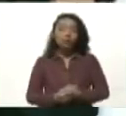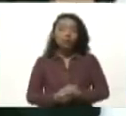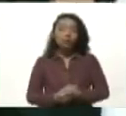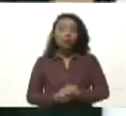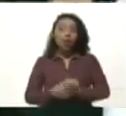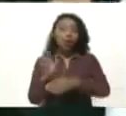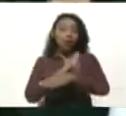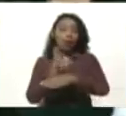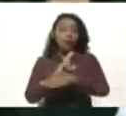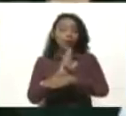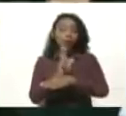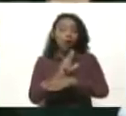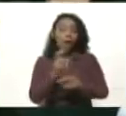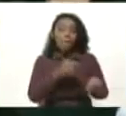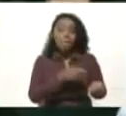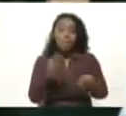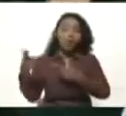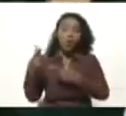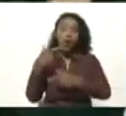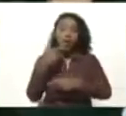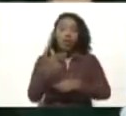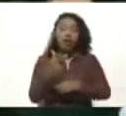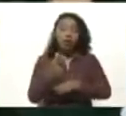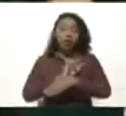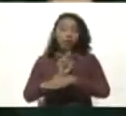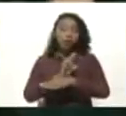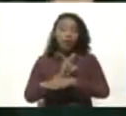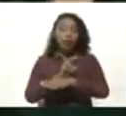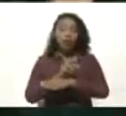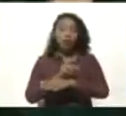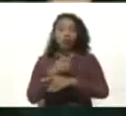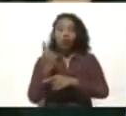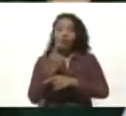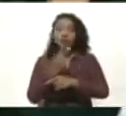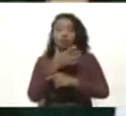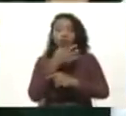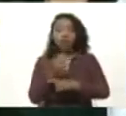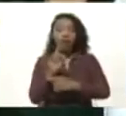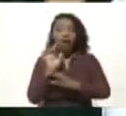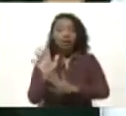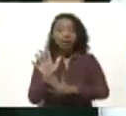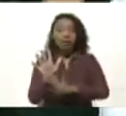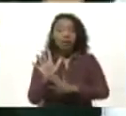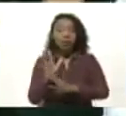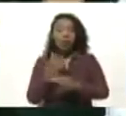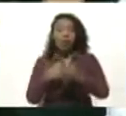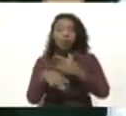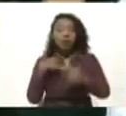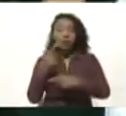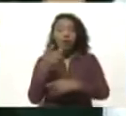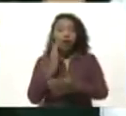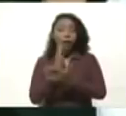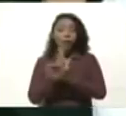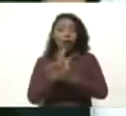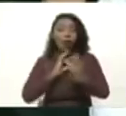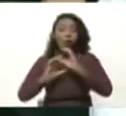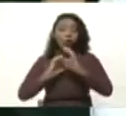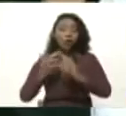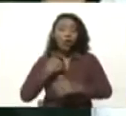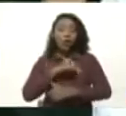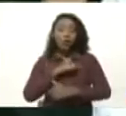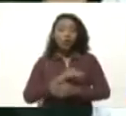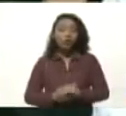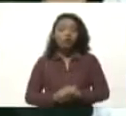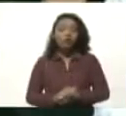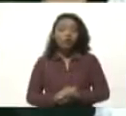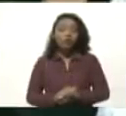aceleraron la extradición. Así le dijeron, así de sencillo, y así fue como siempre se comunicaron con nosotros.